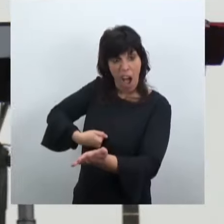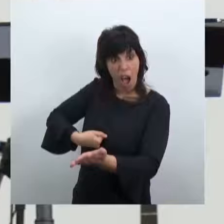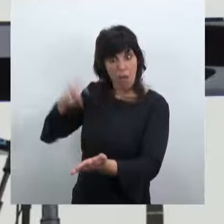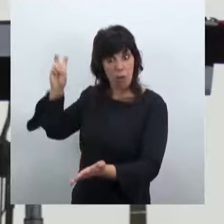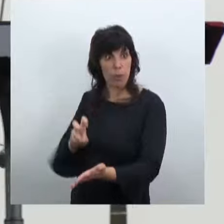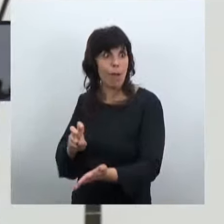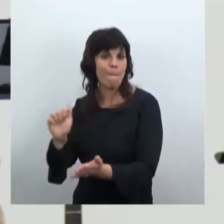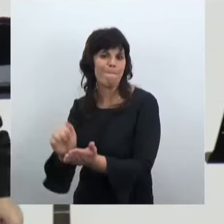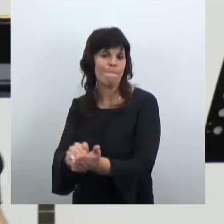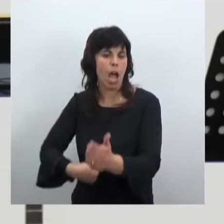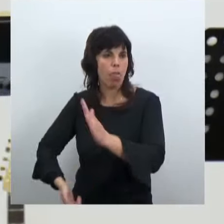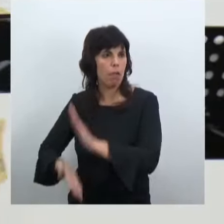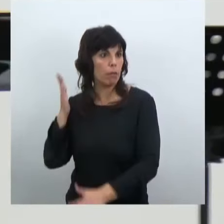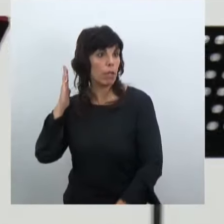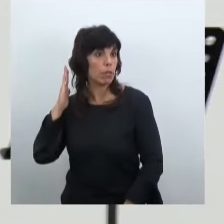vas.